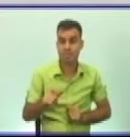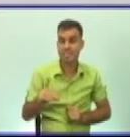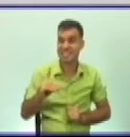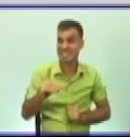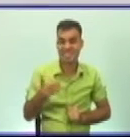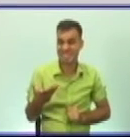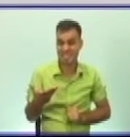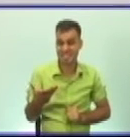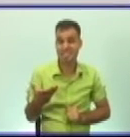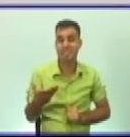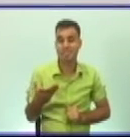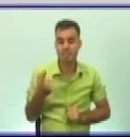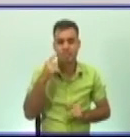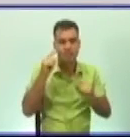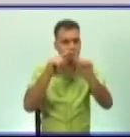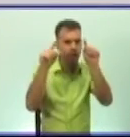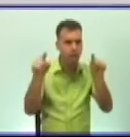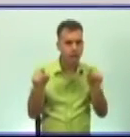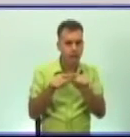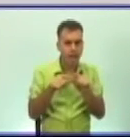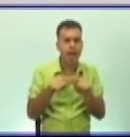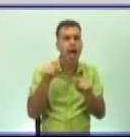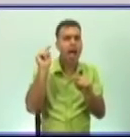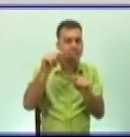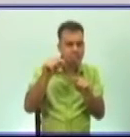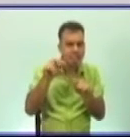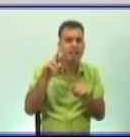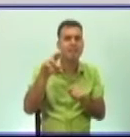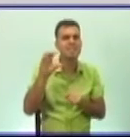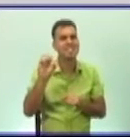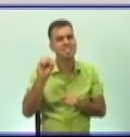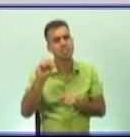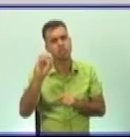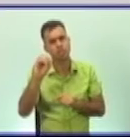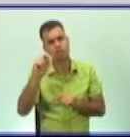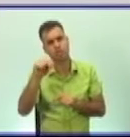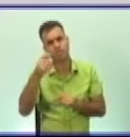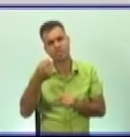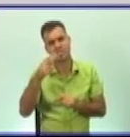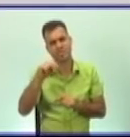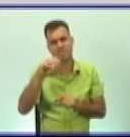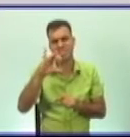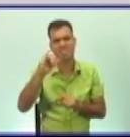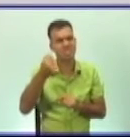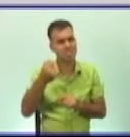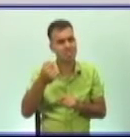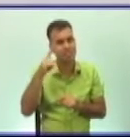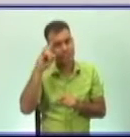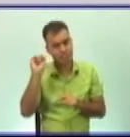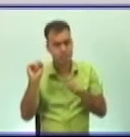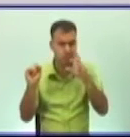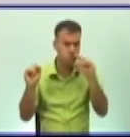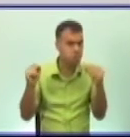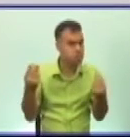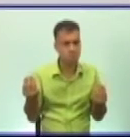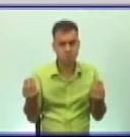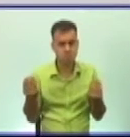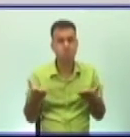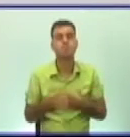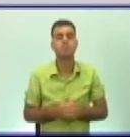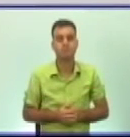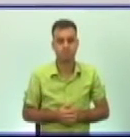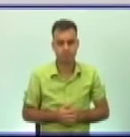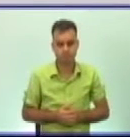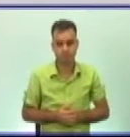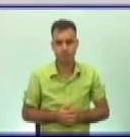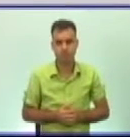si el circuito está en resonancia o no. En el caso discutido, recuérdense que los valores de la reactancia eran